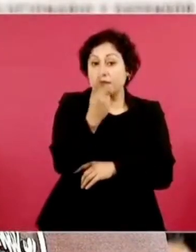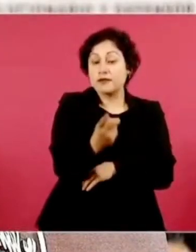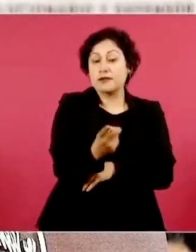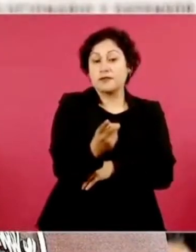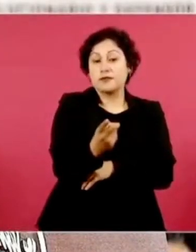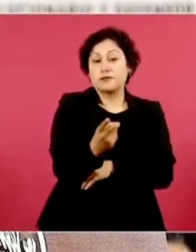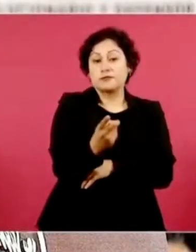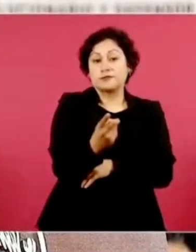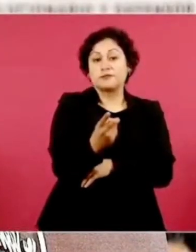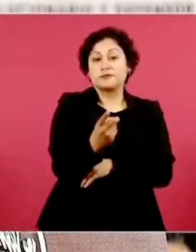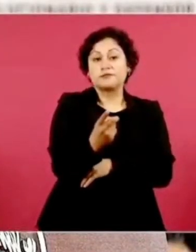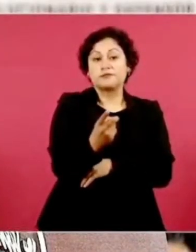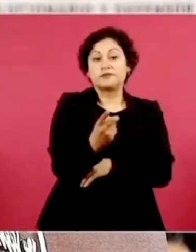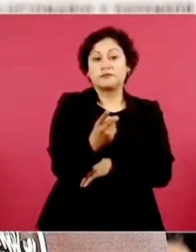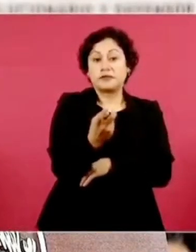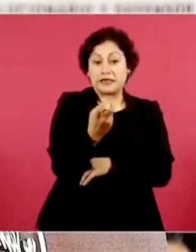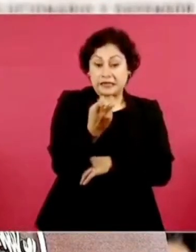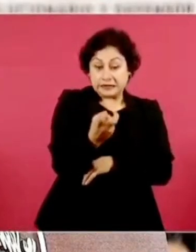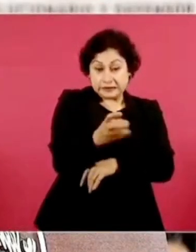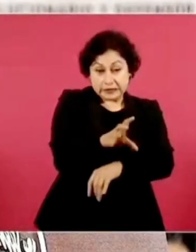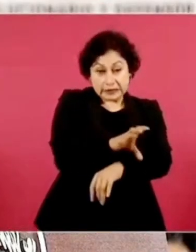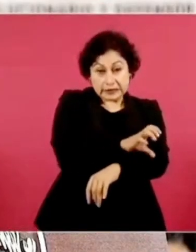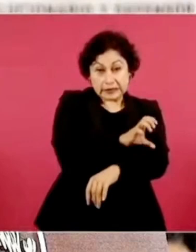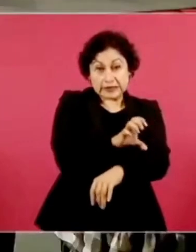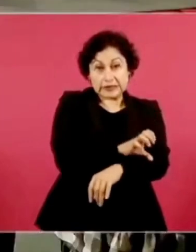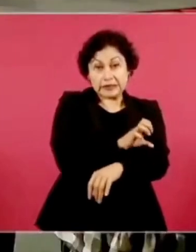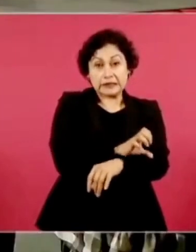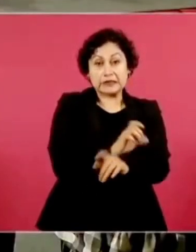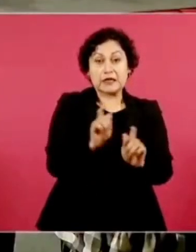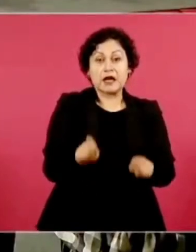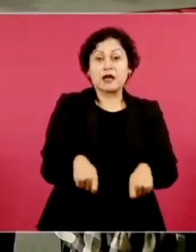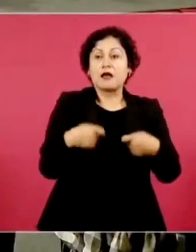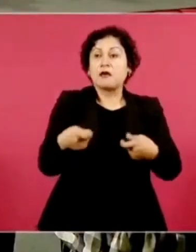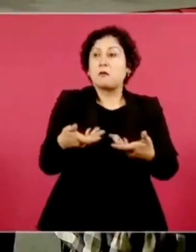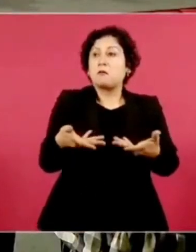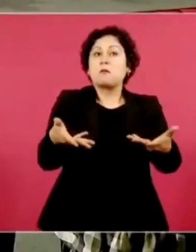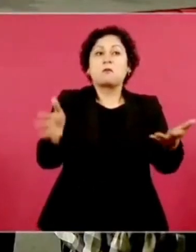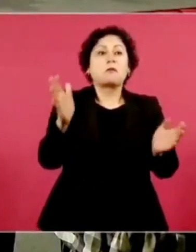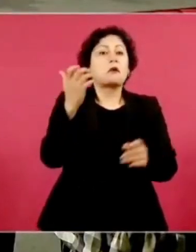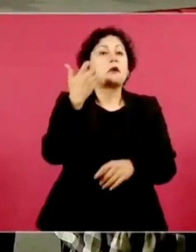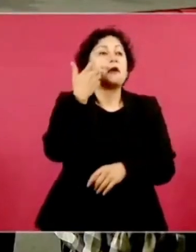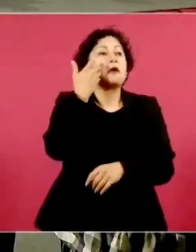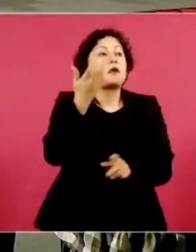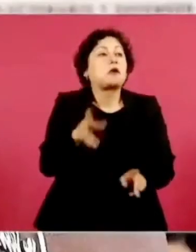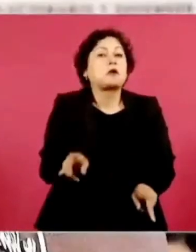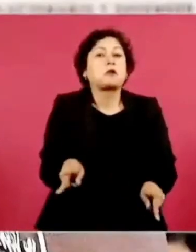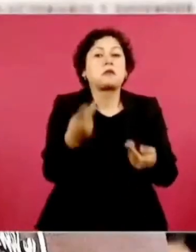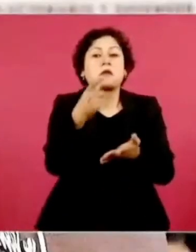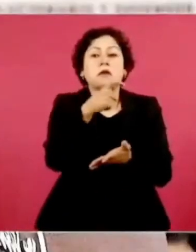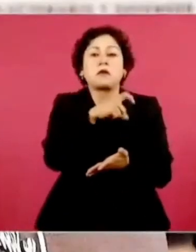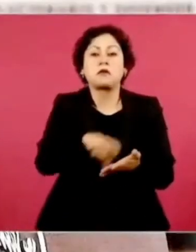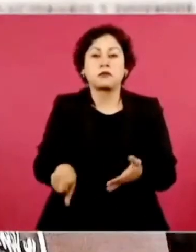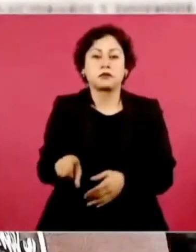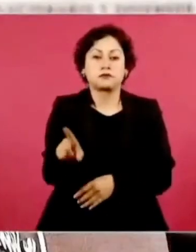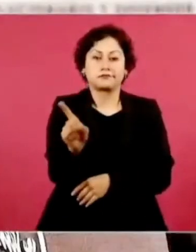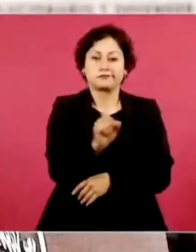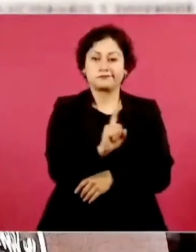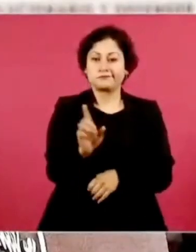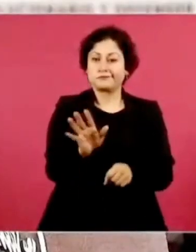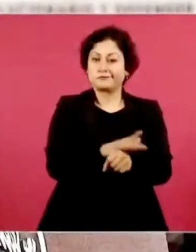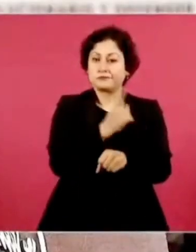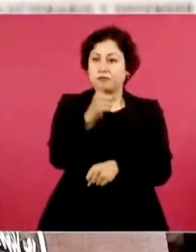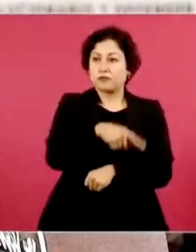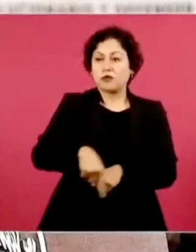dejar este elemento fundamental a las fuerzas del mercado, que significan una lucha económica por